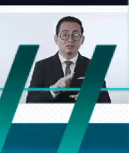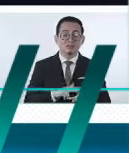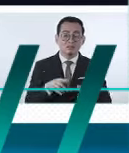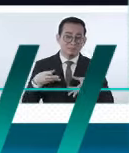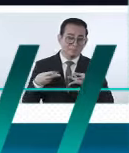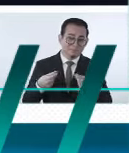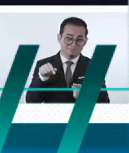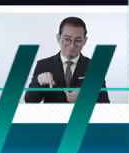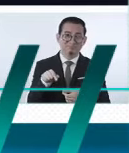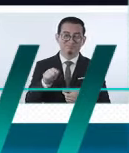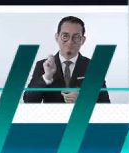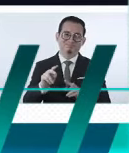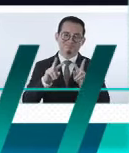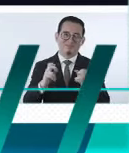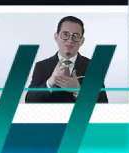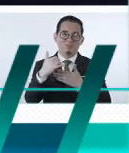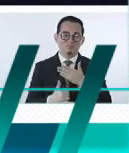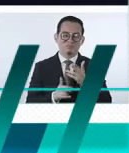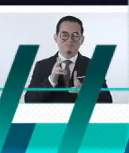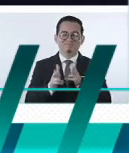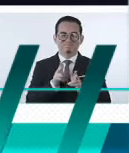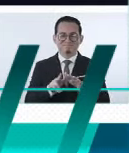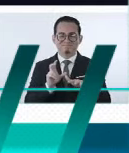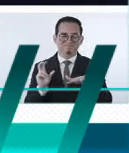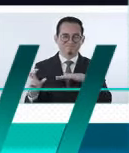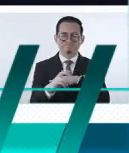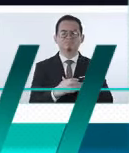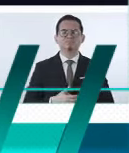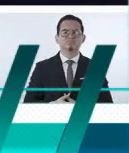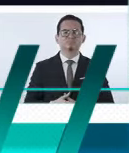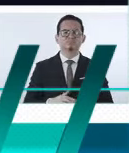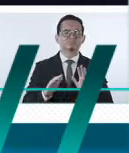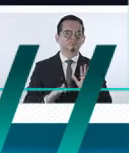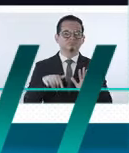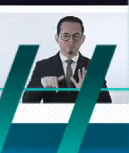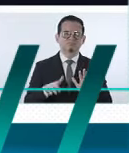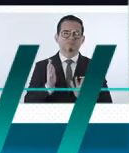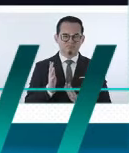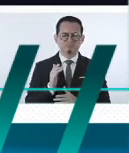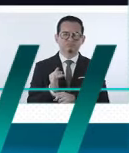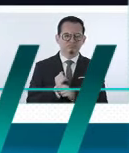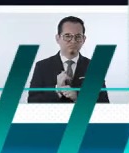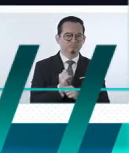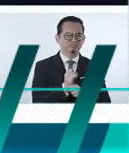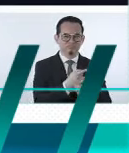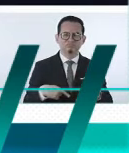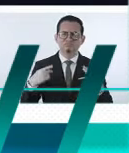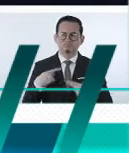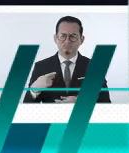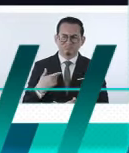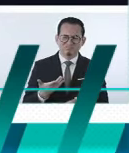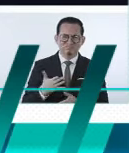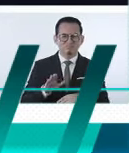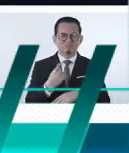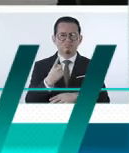hecho y tratar de revertir lo más que se pueda el daño que ya se hizo. Porque se ha gastado mucho dinero y ese es otro de los peros del